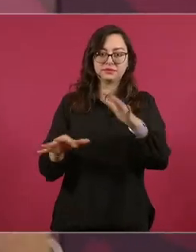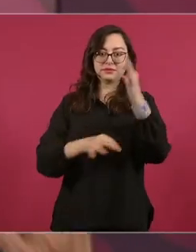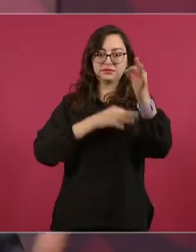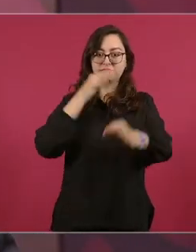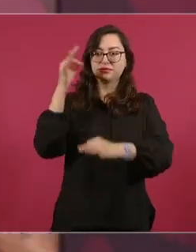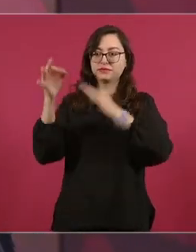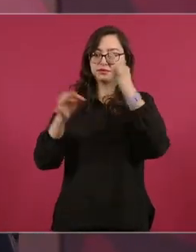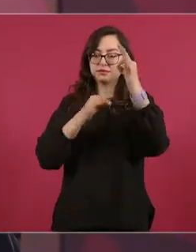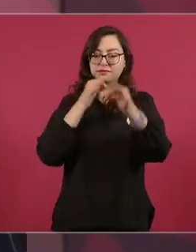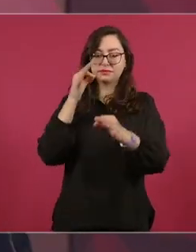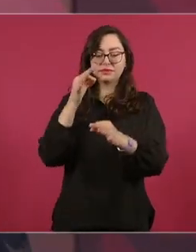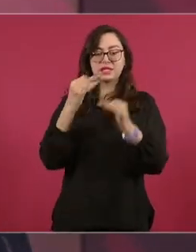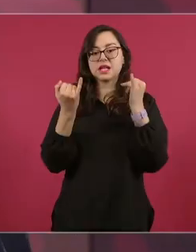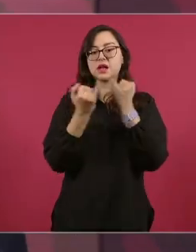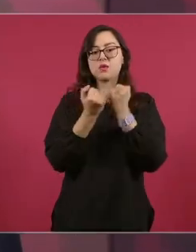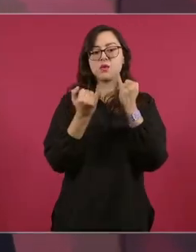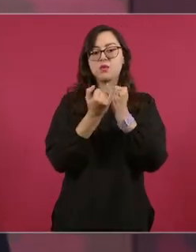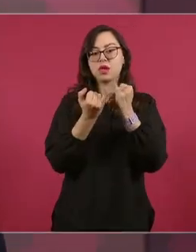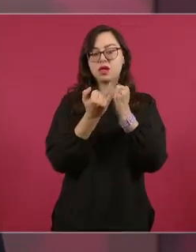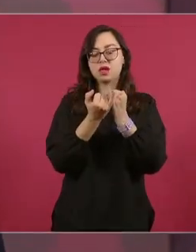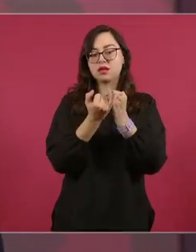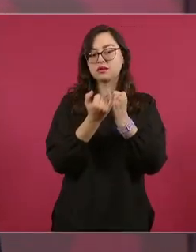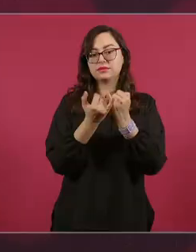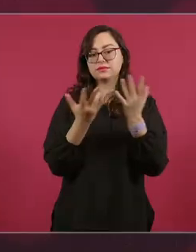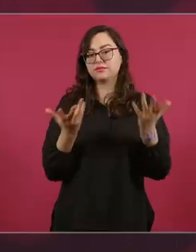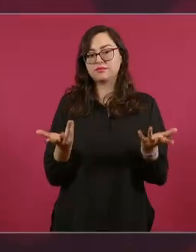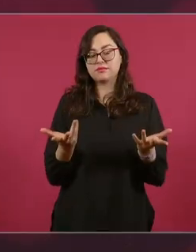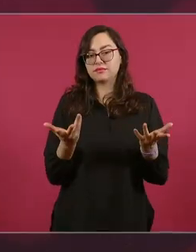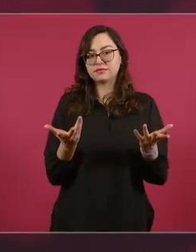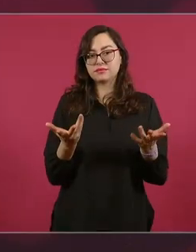Ya no es el boletín,